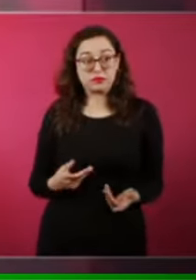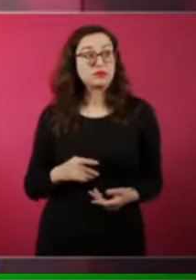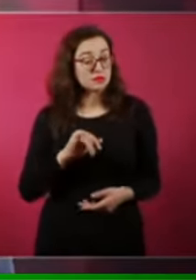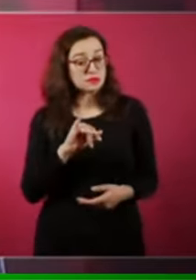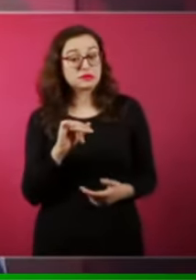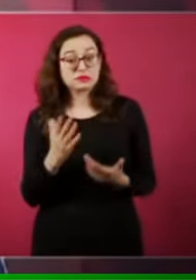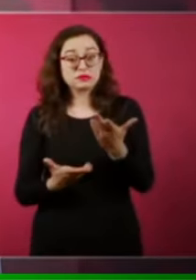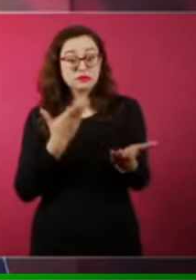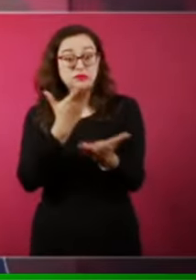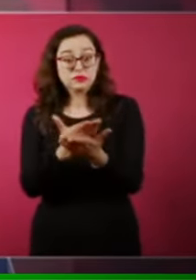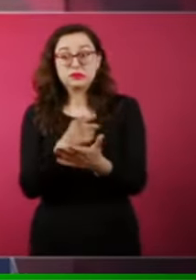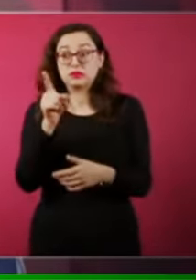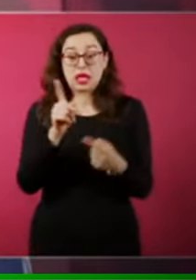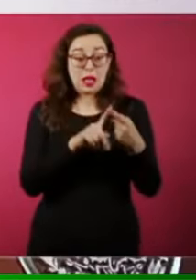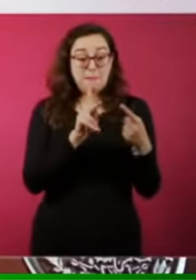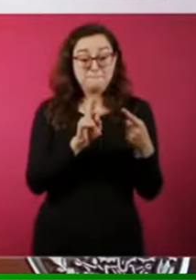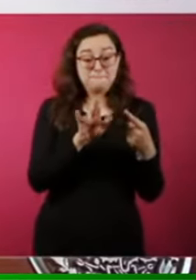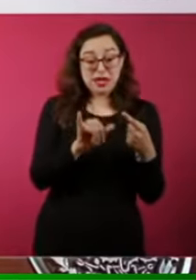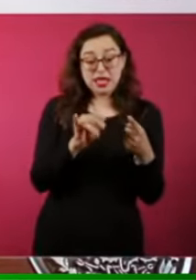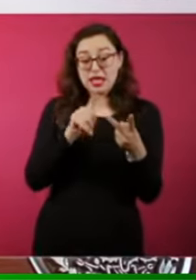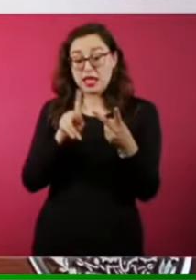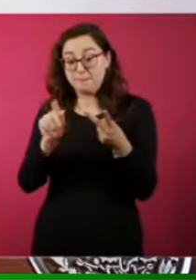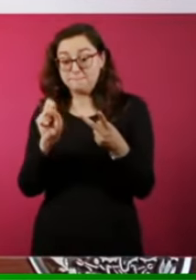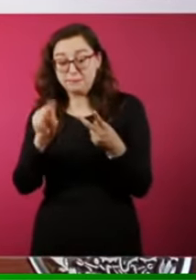proponiendo, ya se habían puesto de acuerdo el PRI y el PAN,